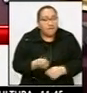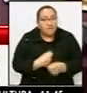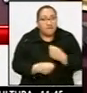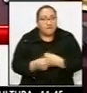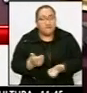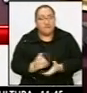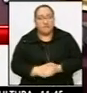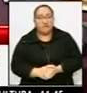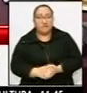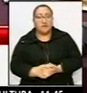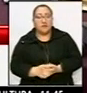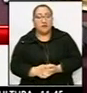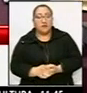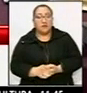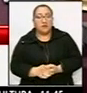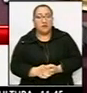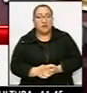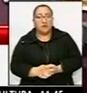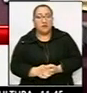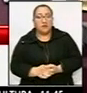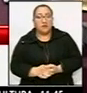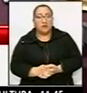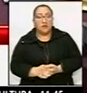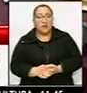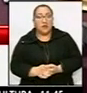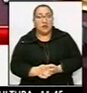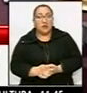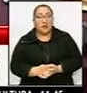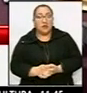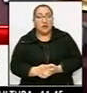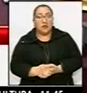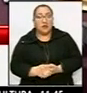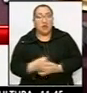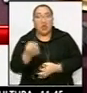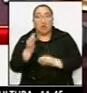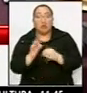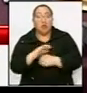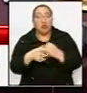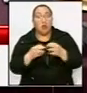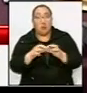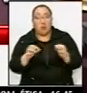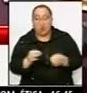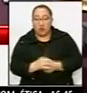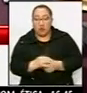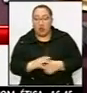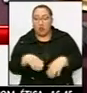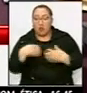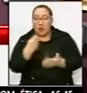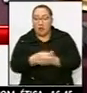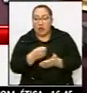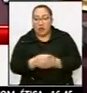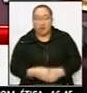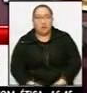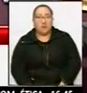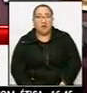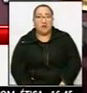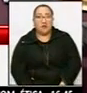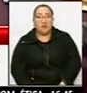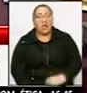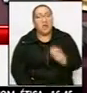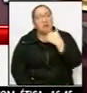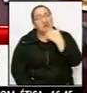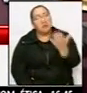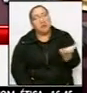lo ve, al costo que la población lo pueda pagar, él recibe